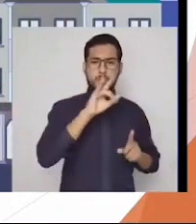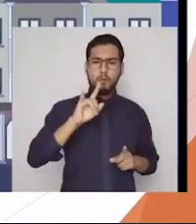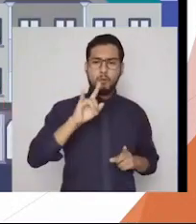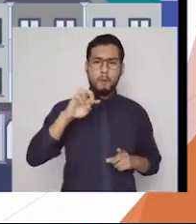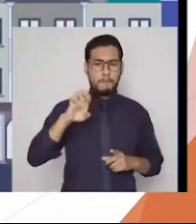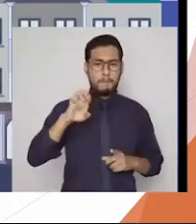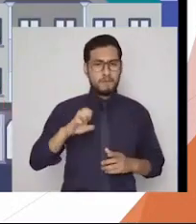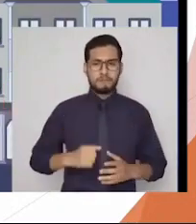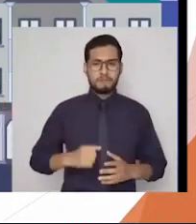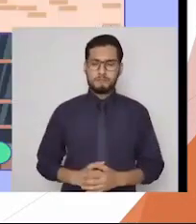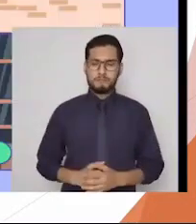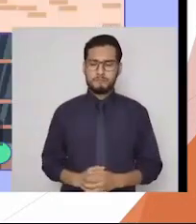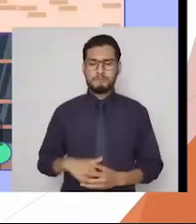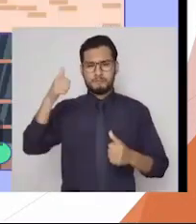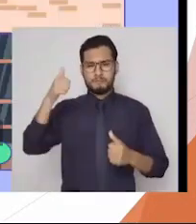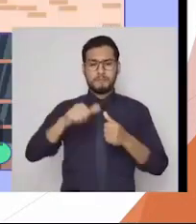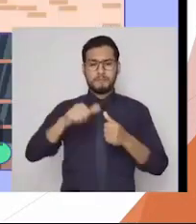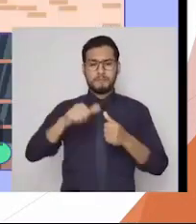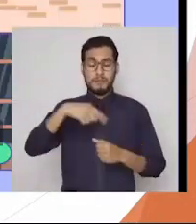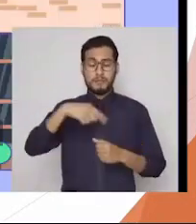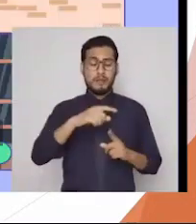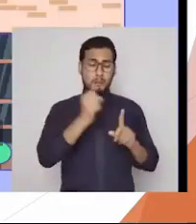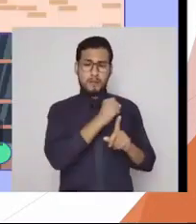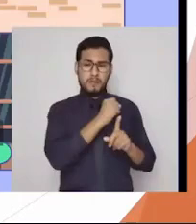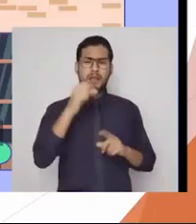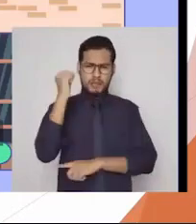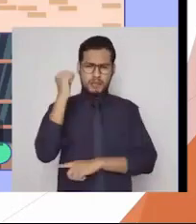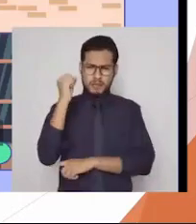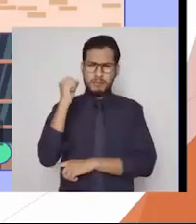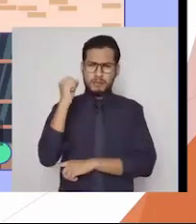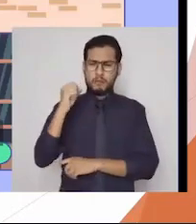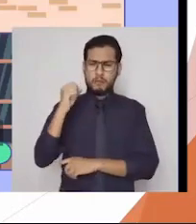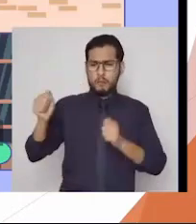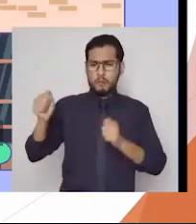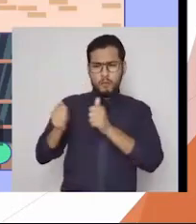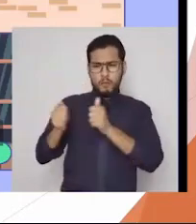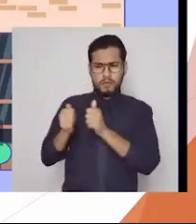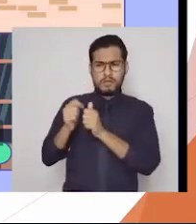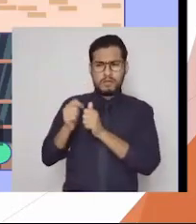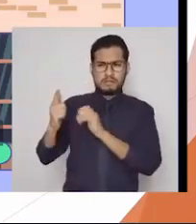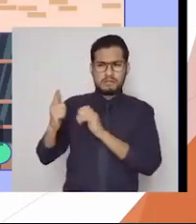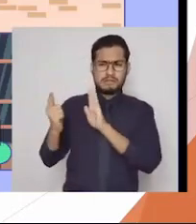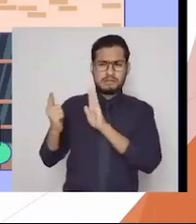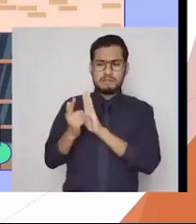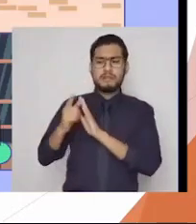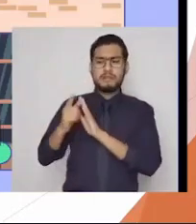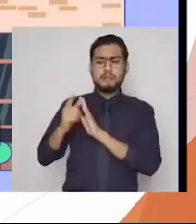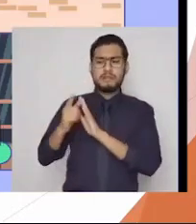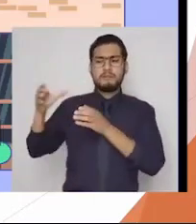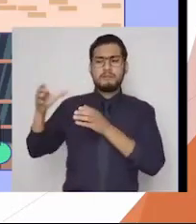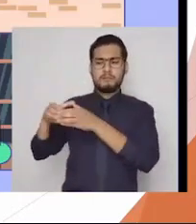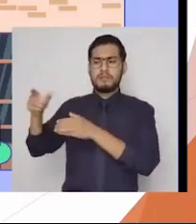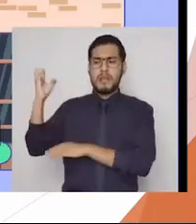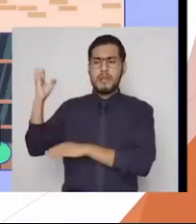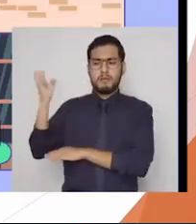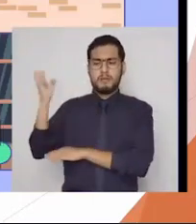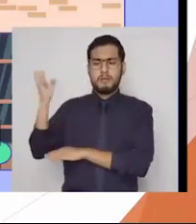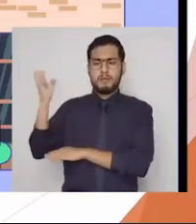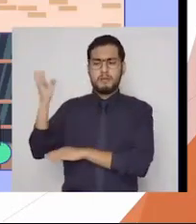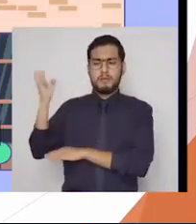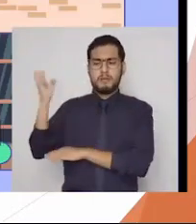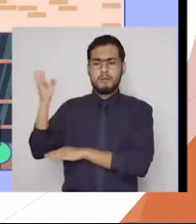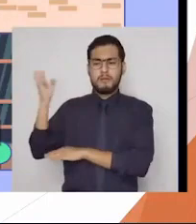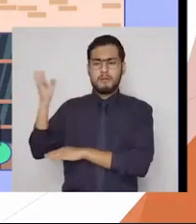Especial. Recuerda que las víctimas tienen derecho al acompañamiento legal de parte del Centro de